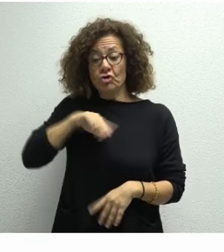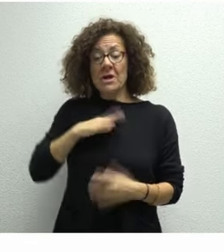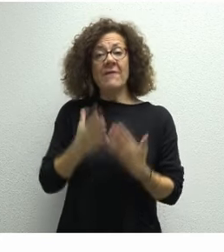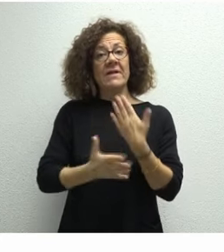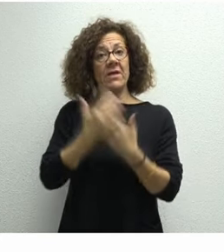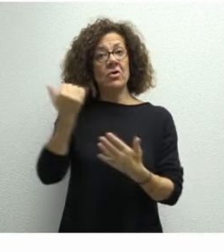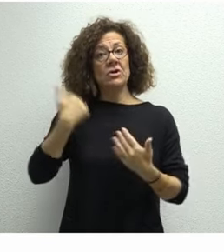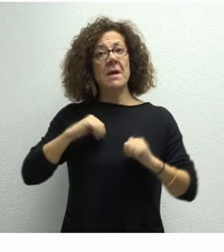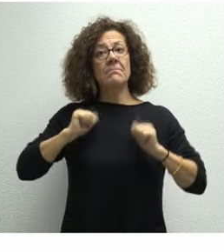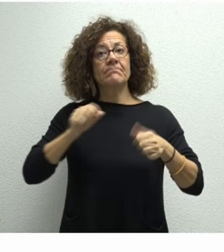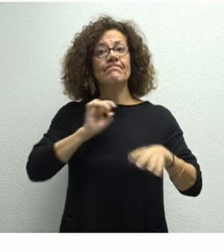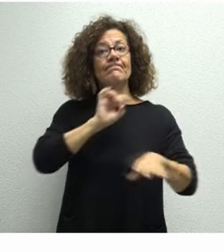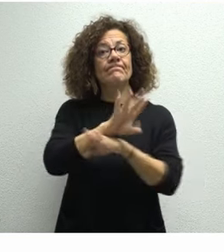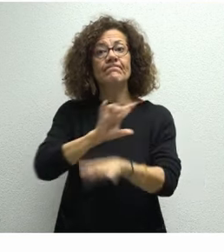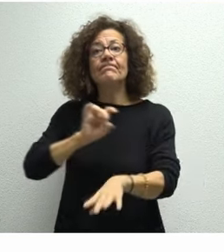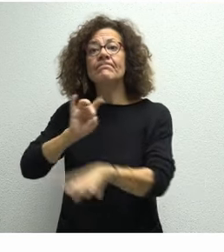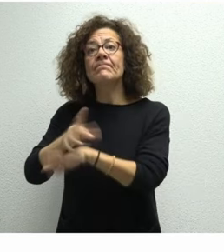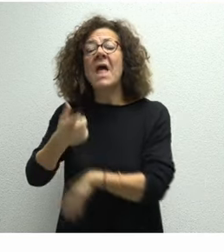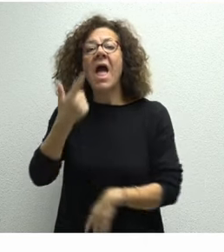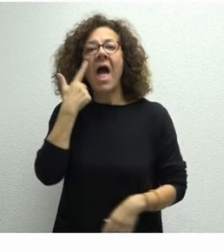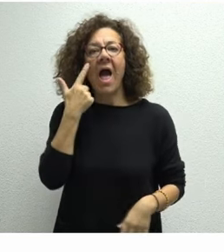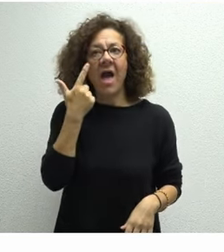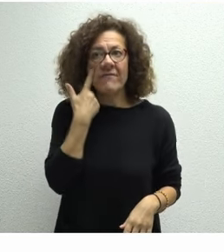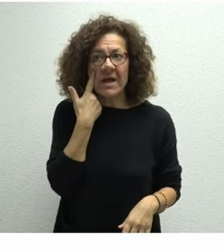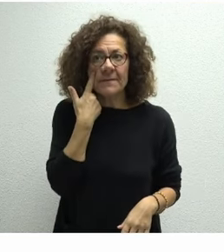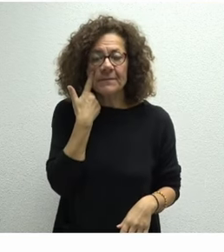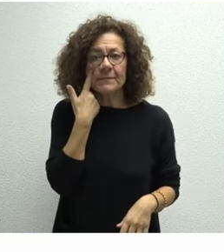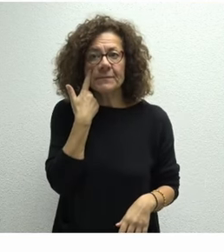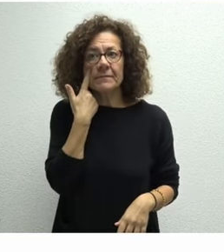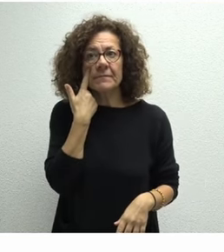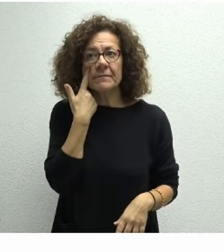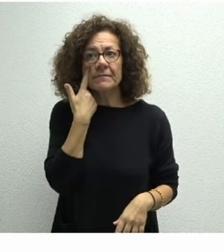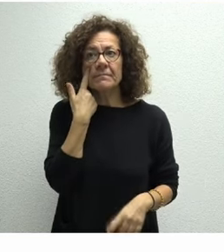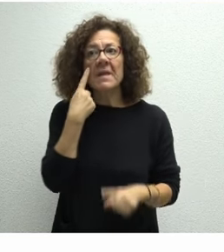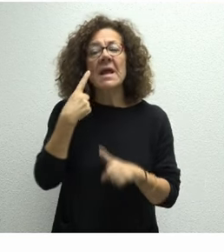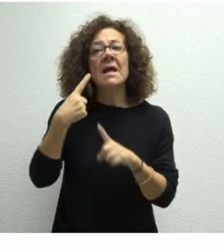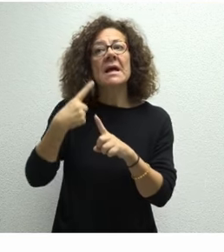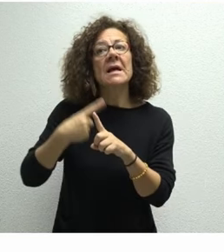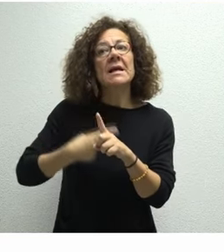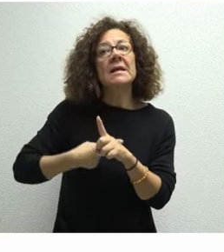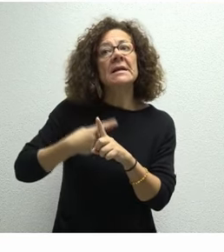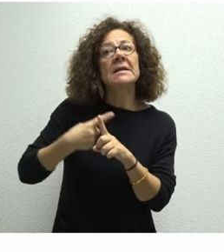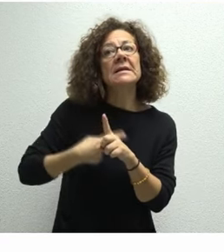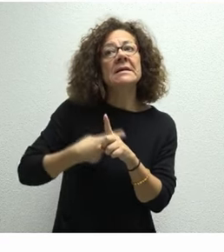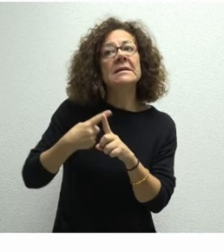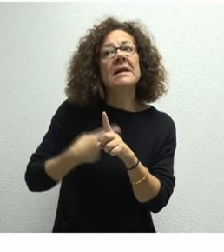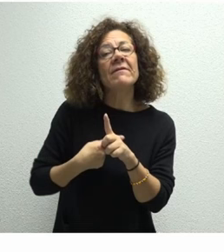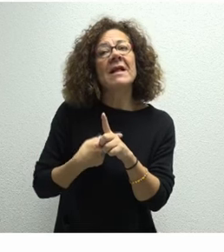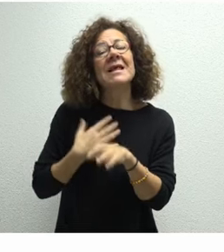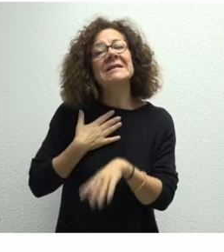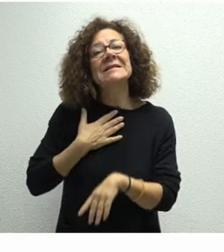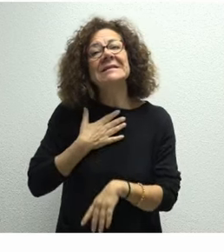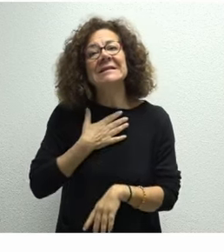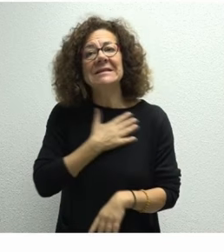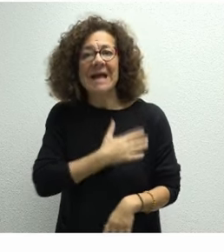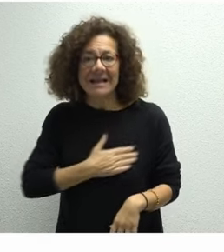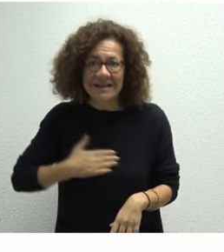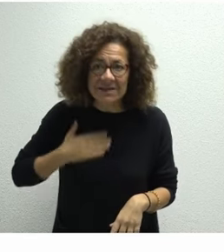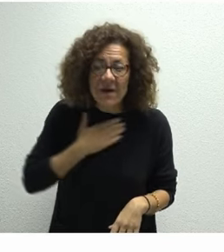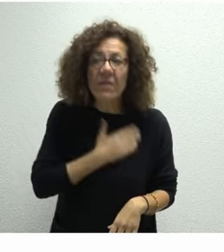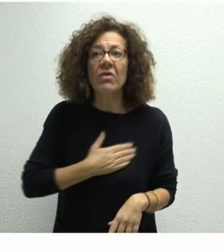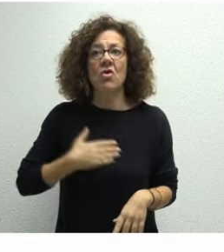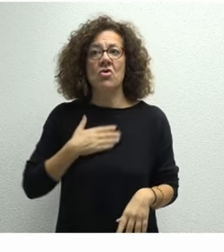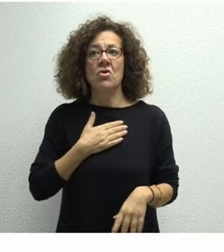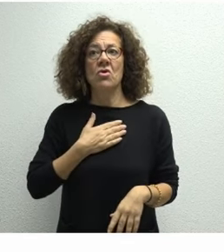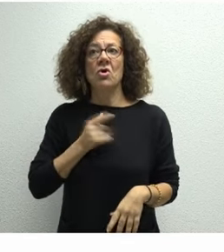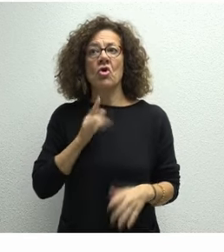lanzado dos encuestas para ver eh el nivel de de satisfacción eh